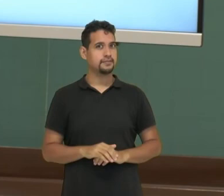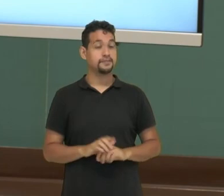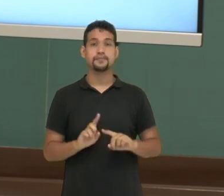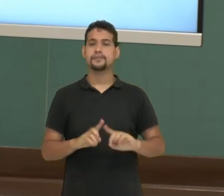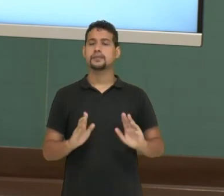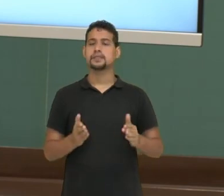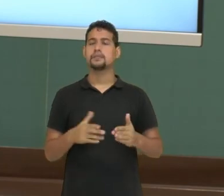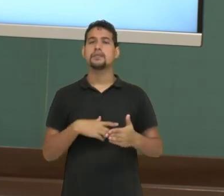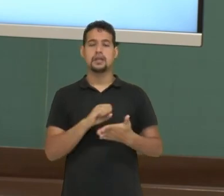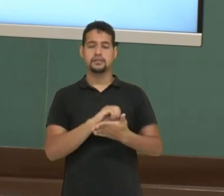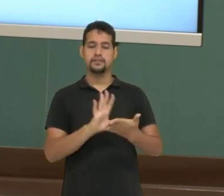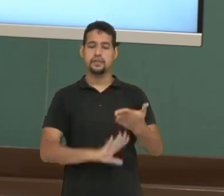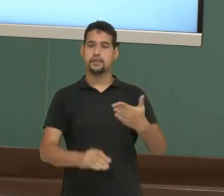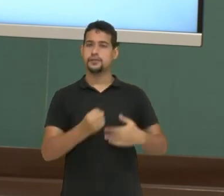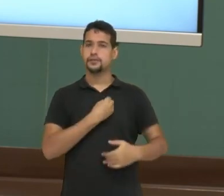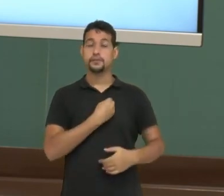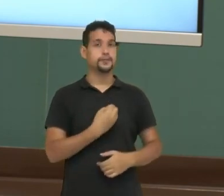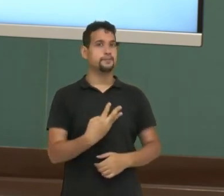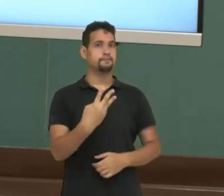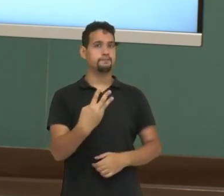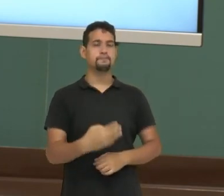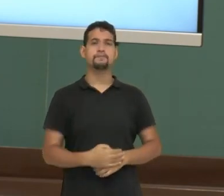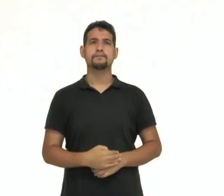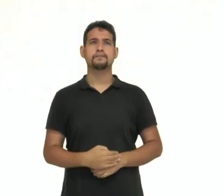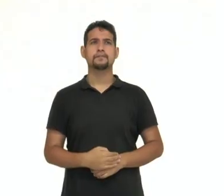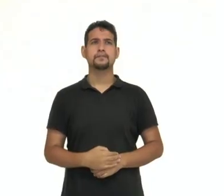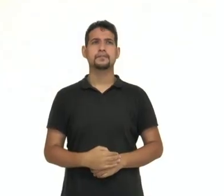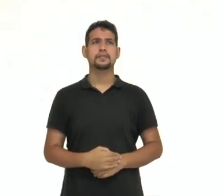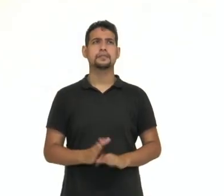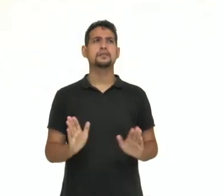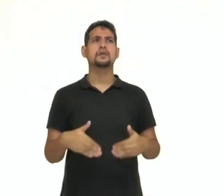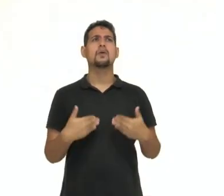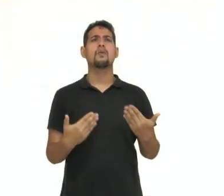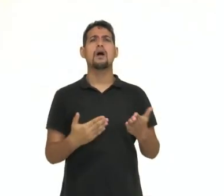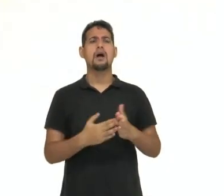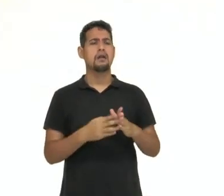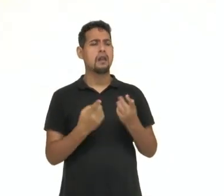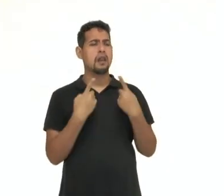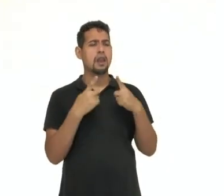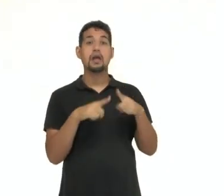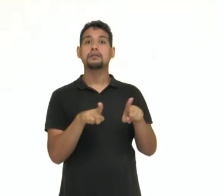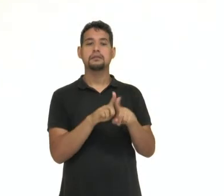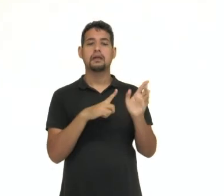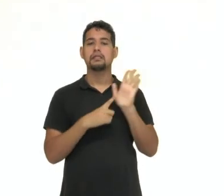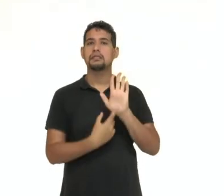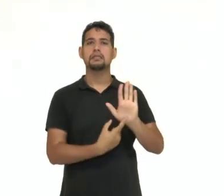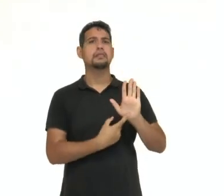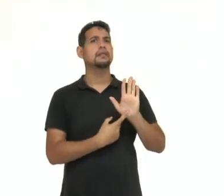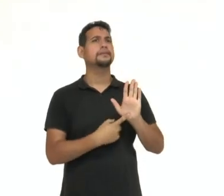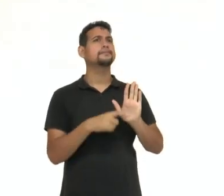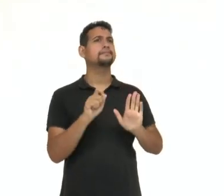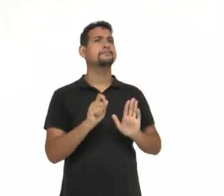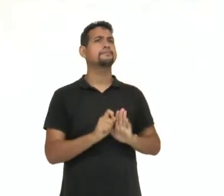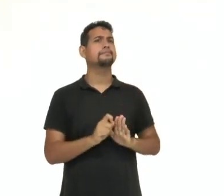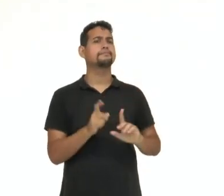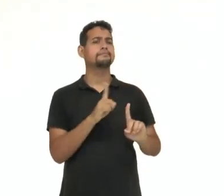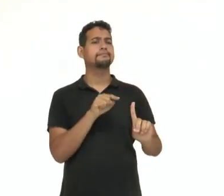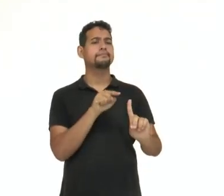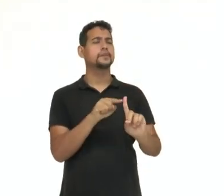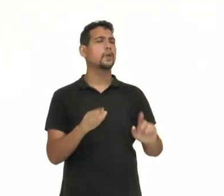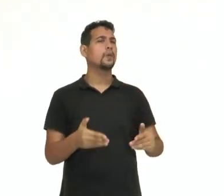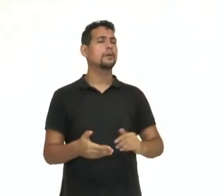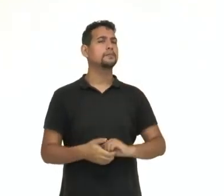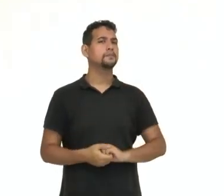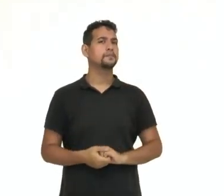Ahora, actividad 3. ¿Cuál es la crítica presente en esta viñeta?